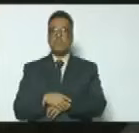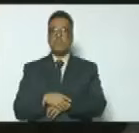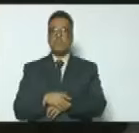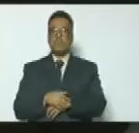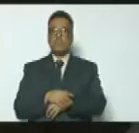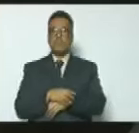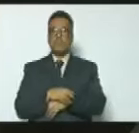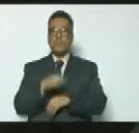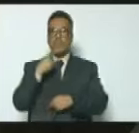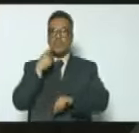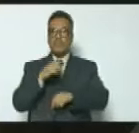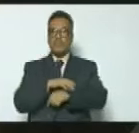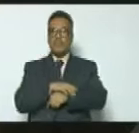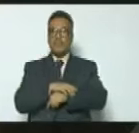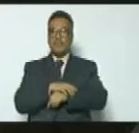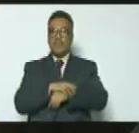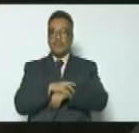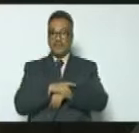Sí, yo soy...